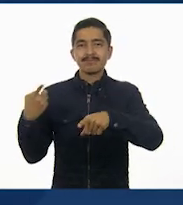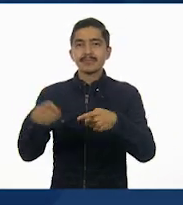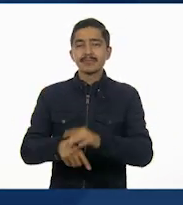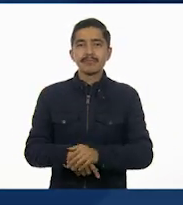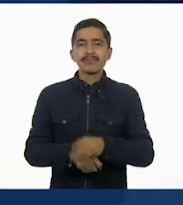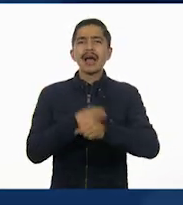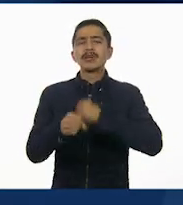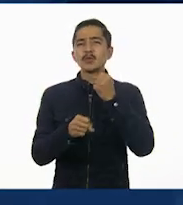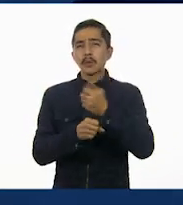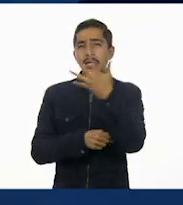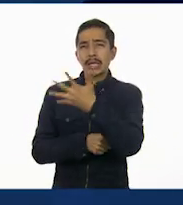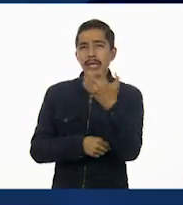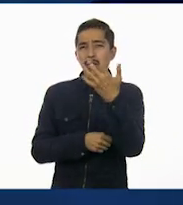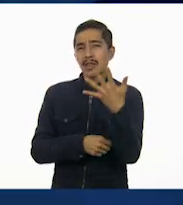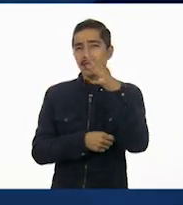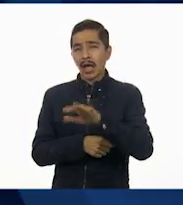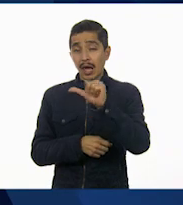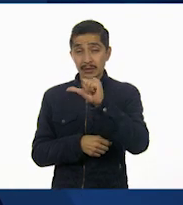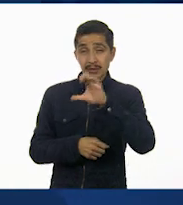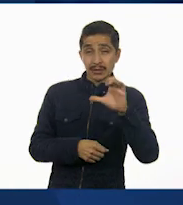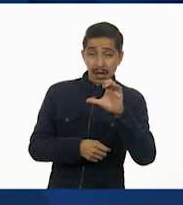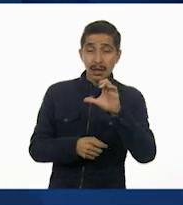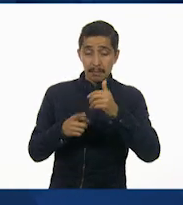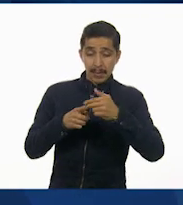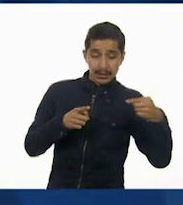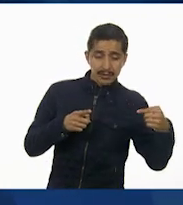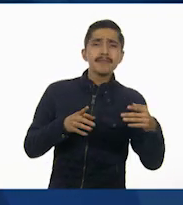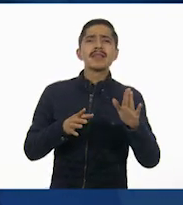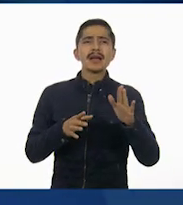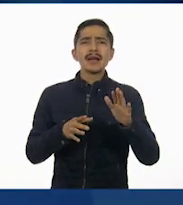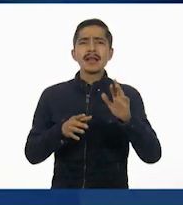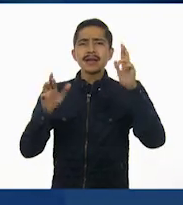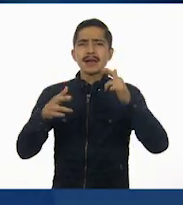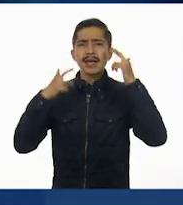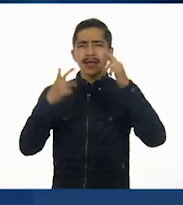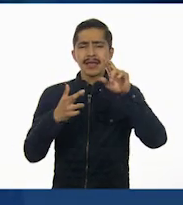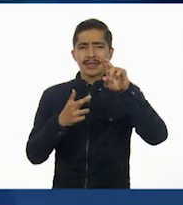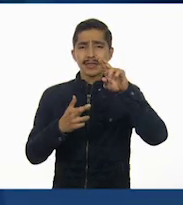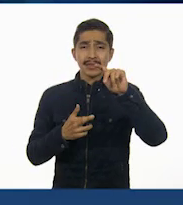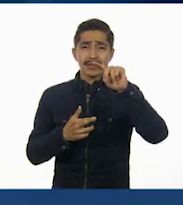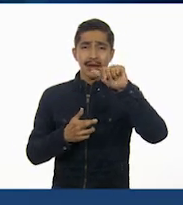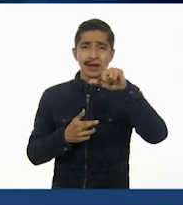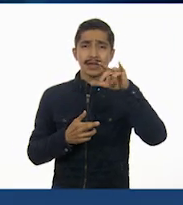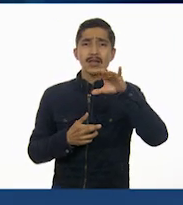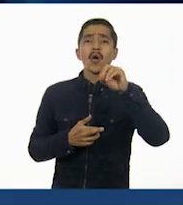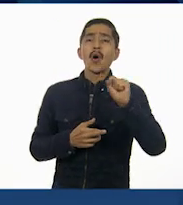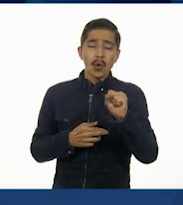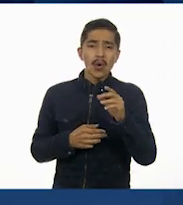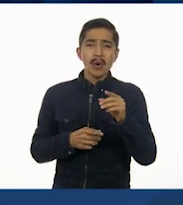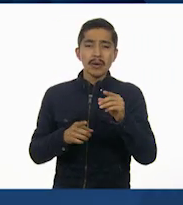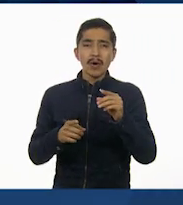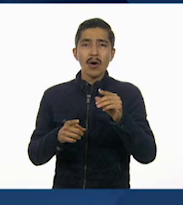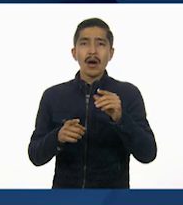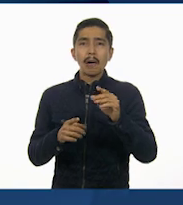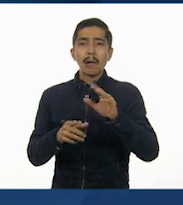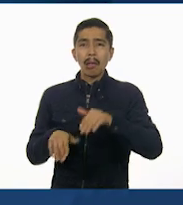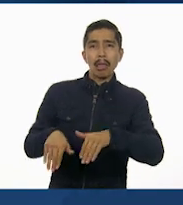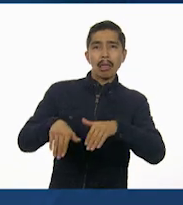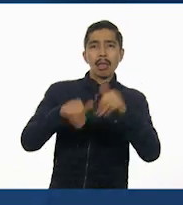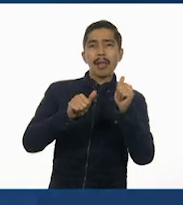En el año 510 a.C., el rey Tarquino el Soberbio tuvo que huir a Etruria, al